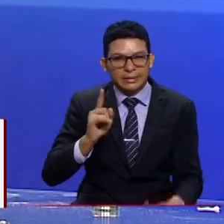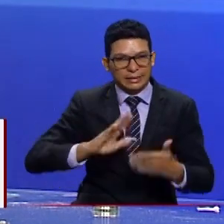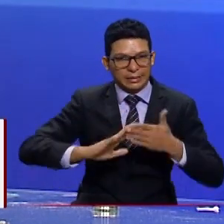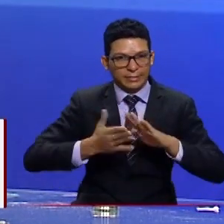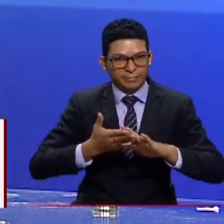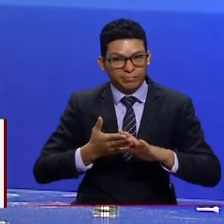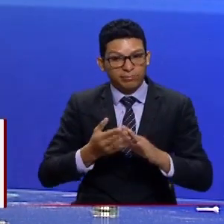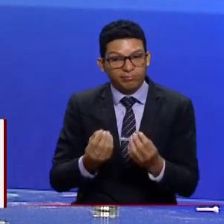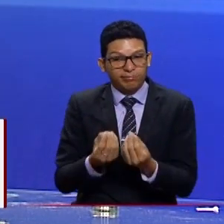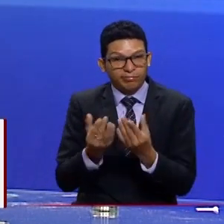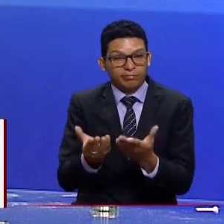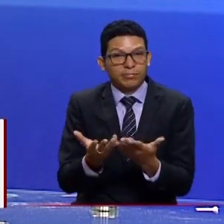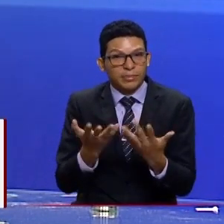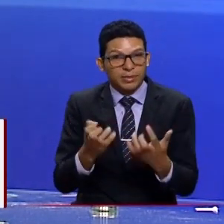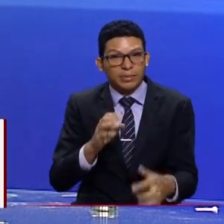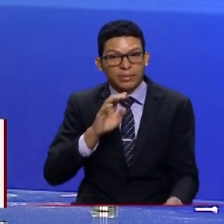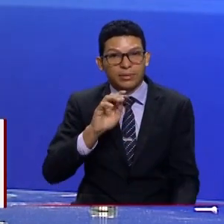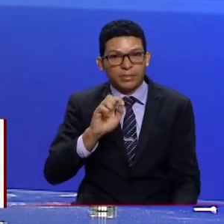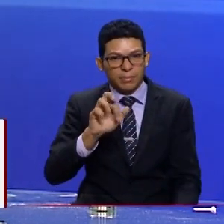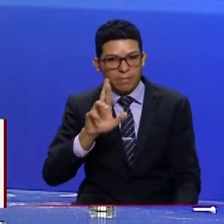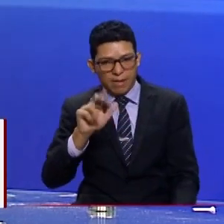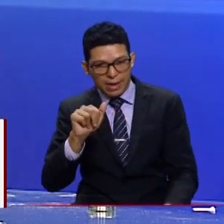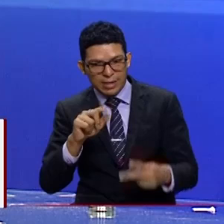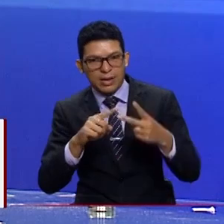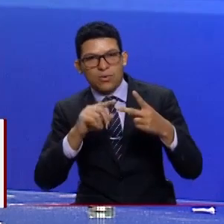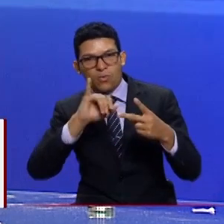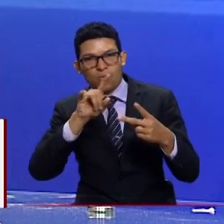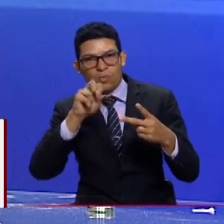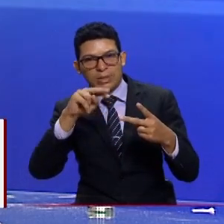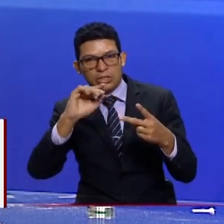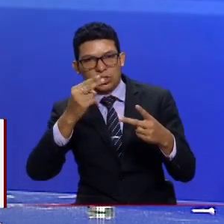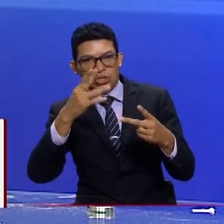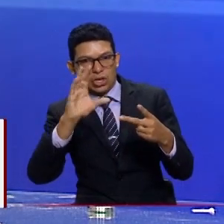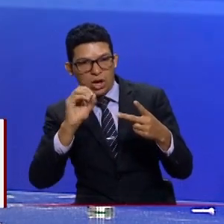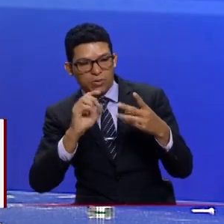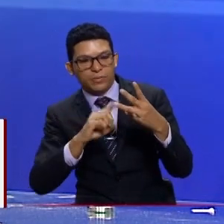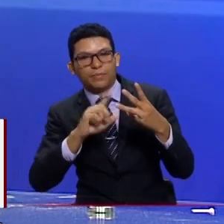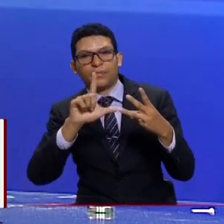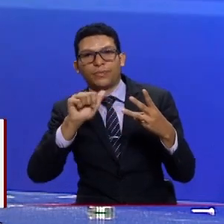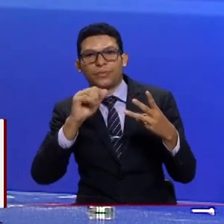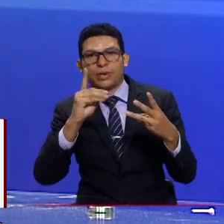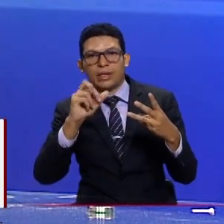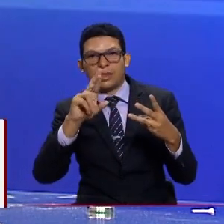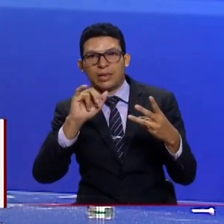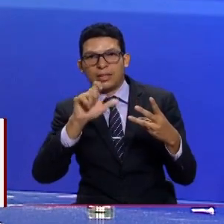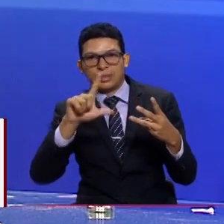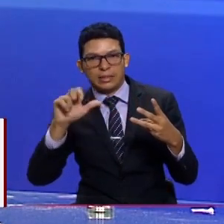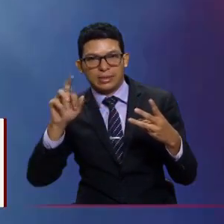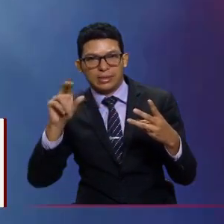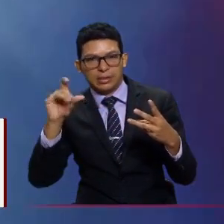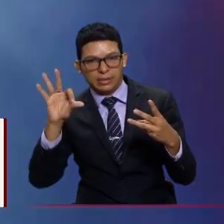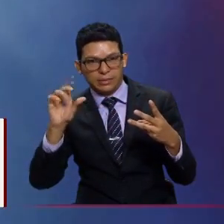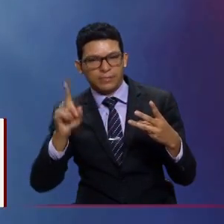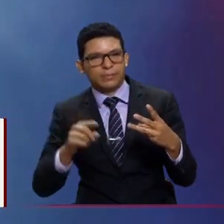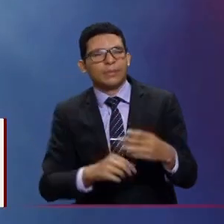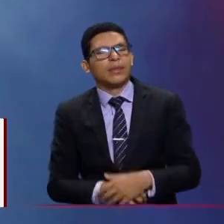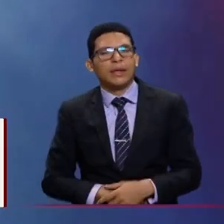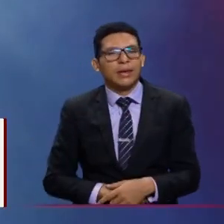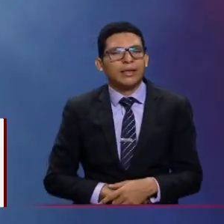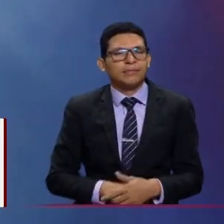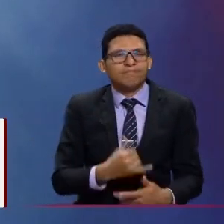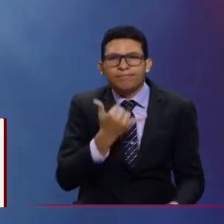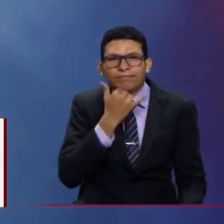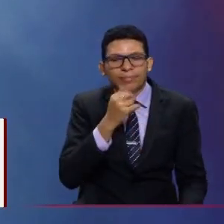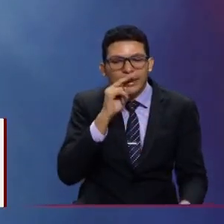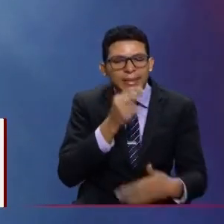ustedes buscan beneficiar, La Barra, Juanchaco y Ladrilleros. ¿Qué cosas viven, por ejemplo, los niños? ¿Qué está pasando allá? Dentro de este territorio